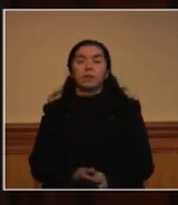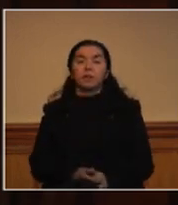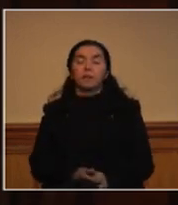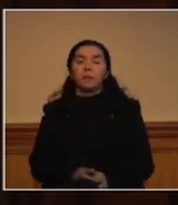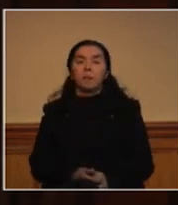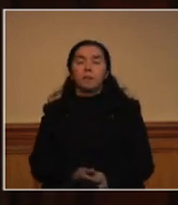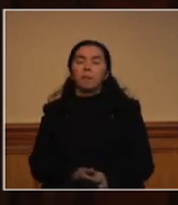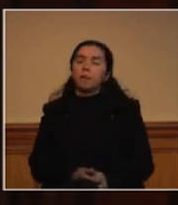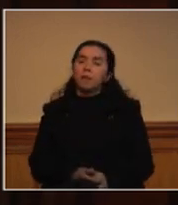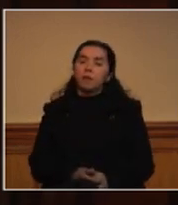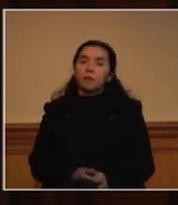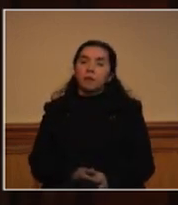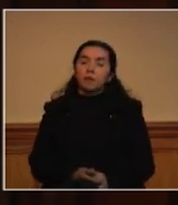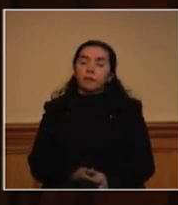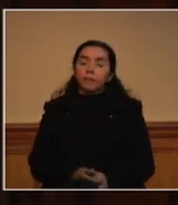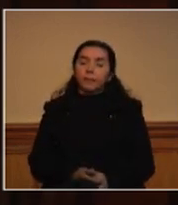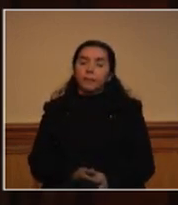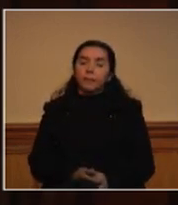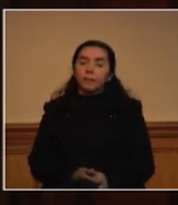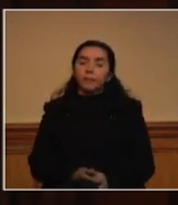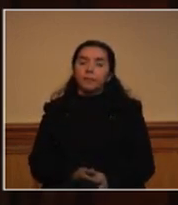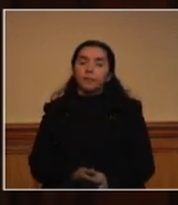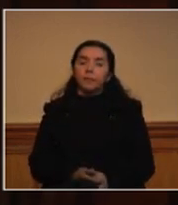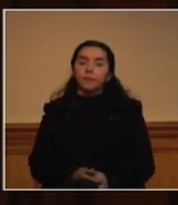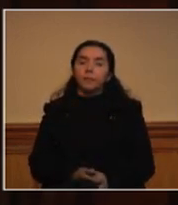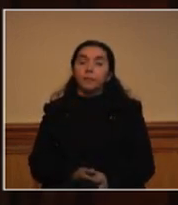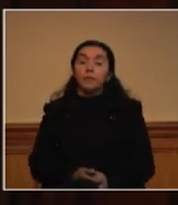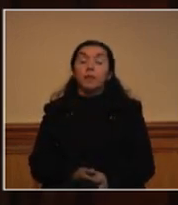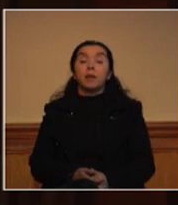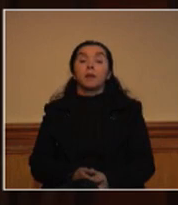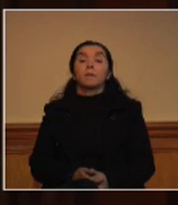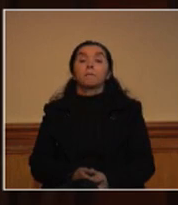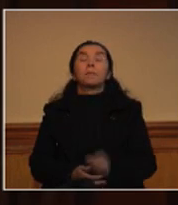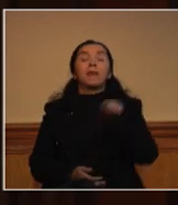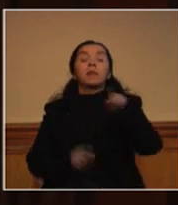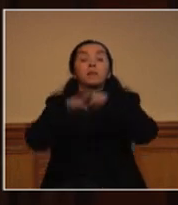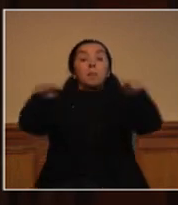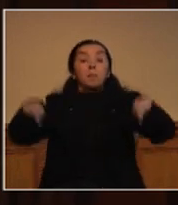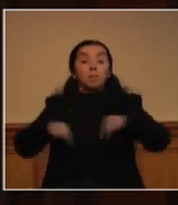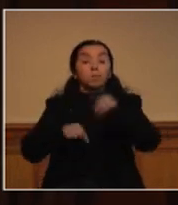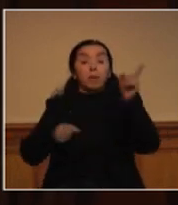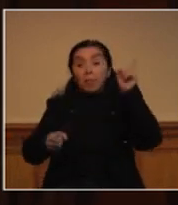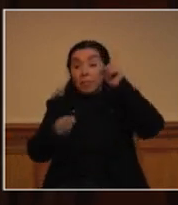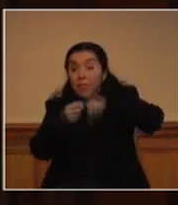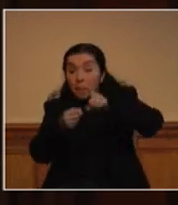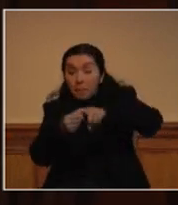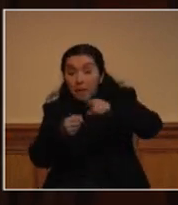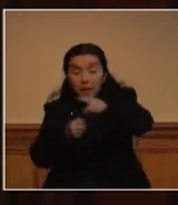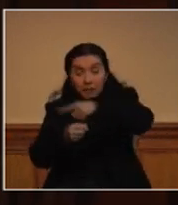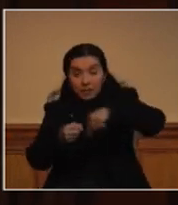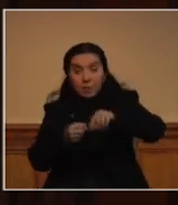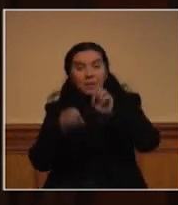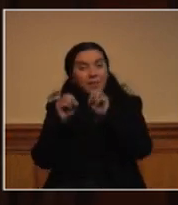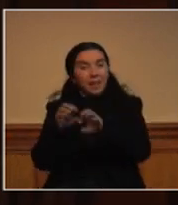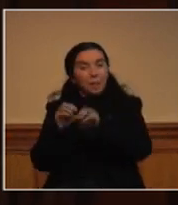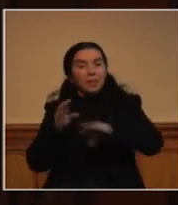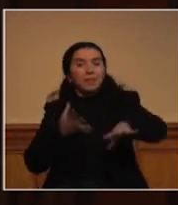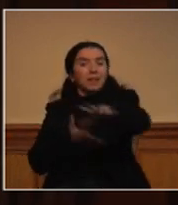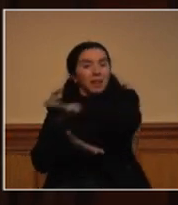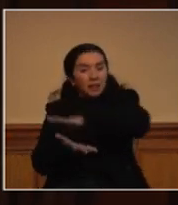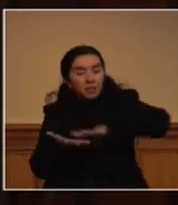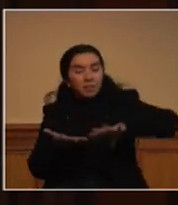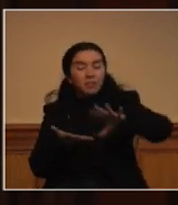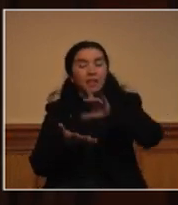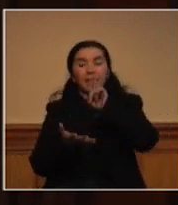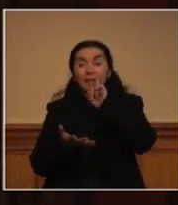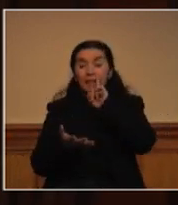Este marco que decía de participación, este marco de aprendizaje contextual,